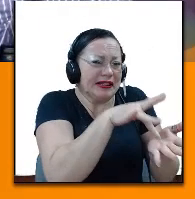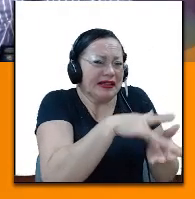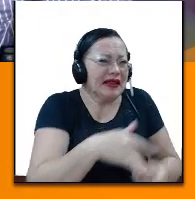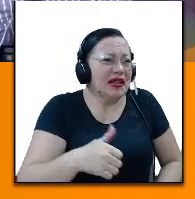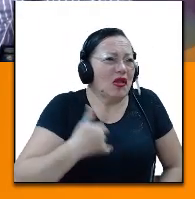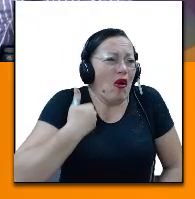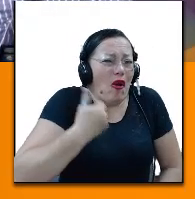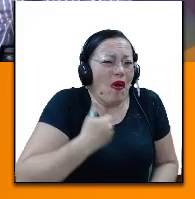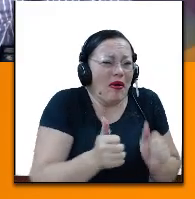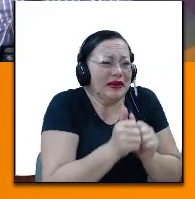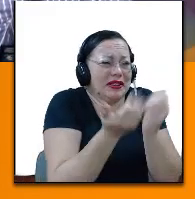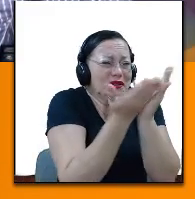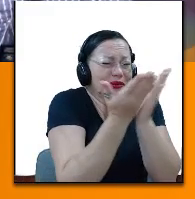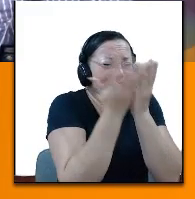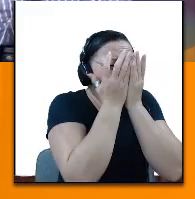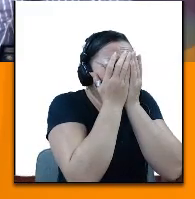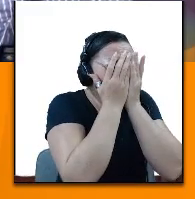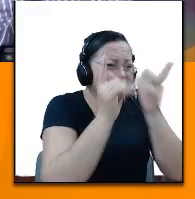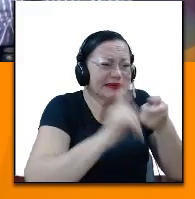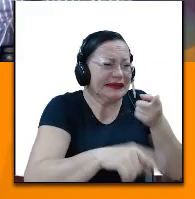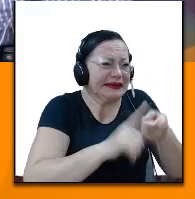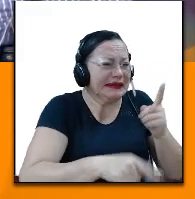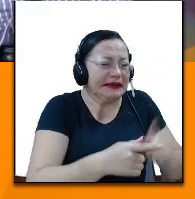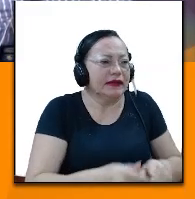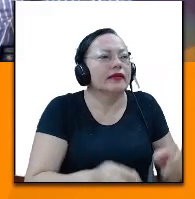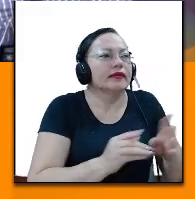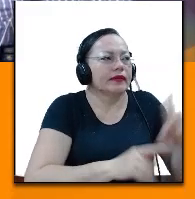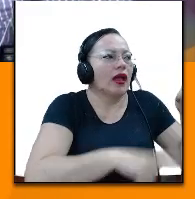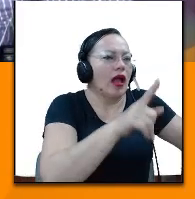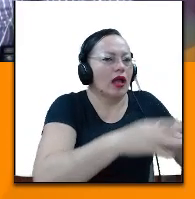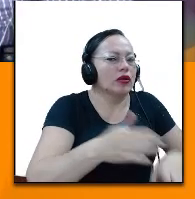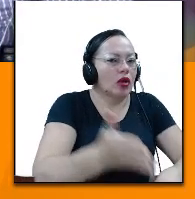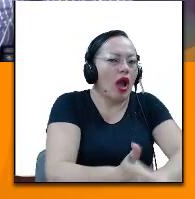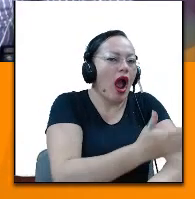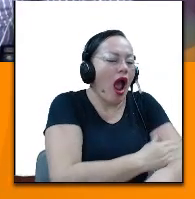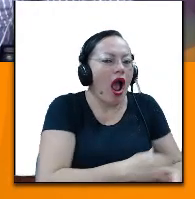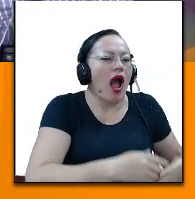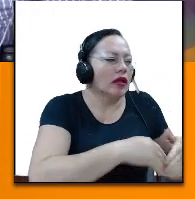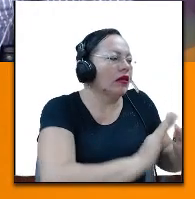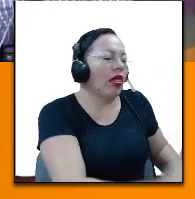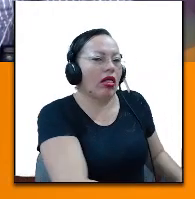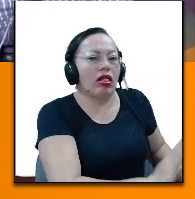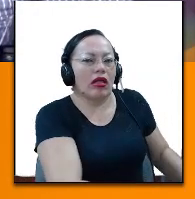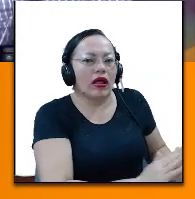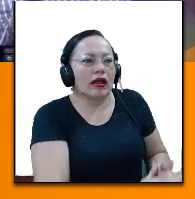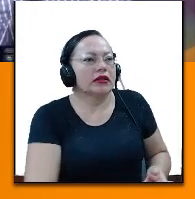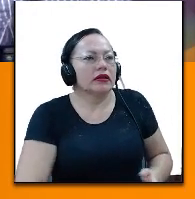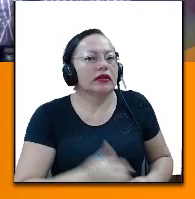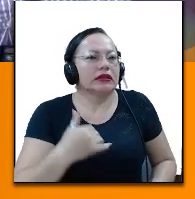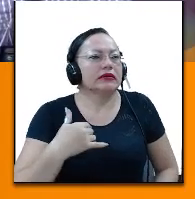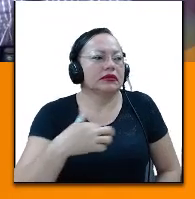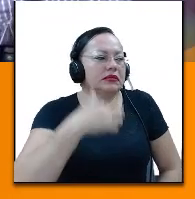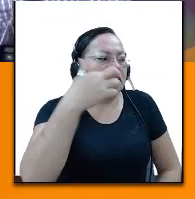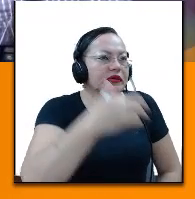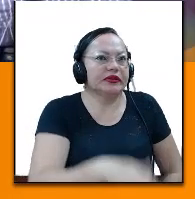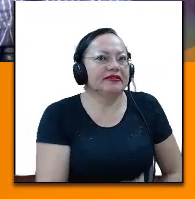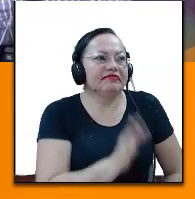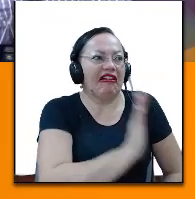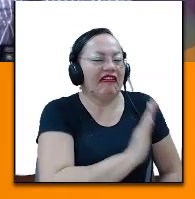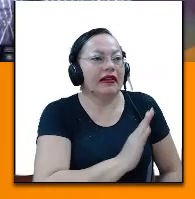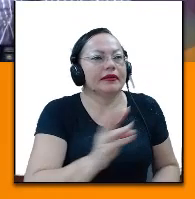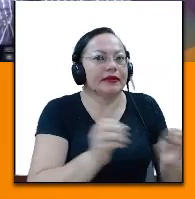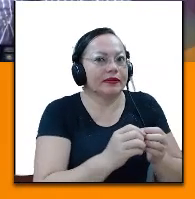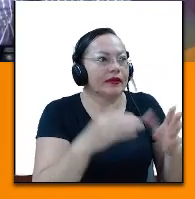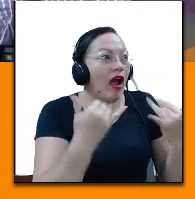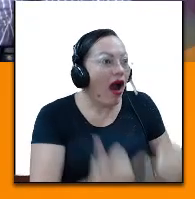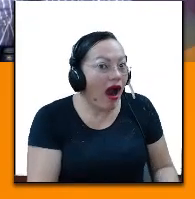peladitos. Seguro más de uno dejó su carrera frenada por pena a la edad. Y ahorita con el